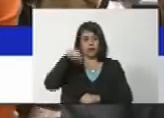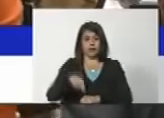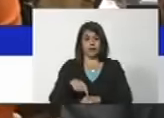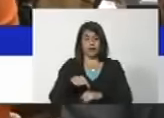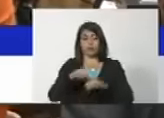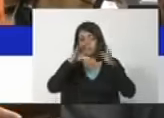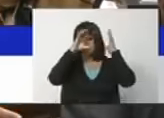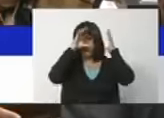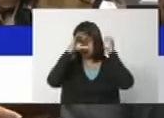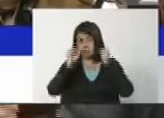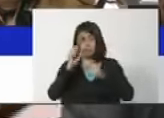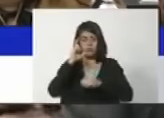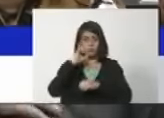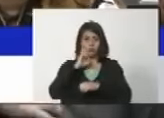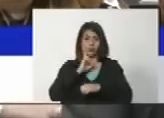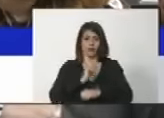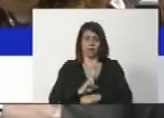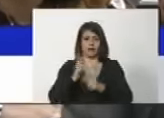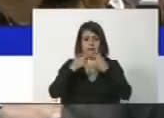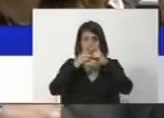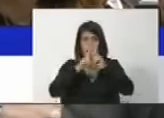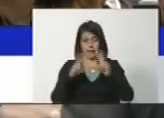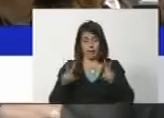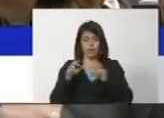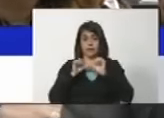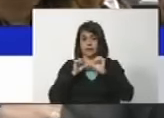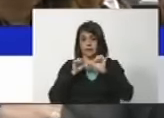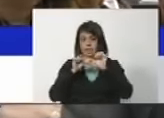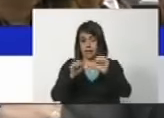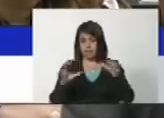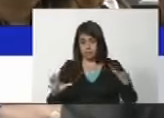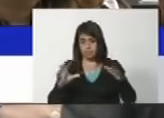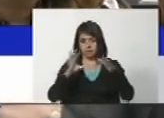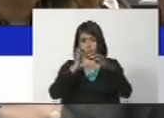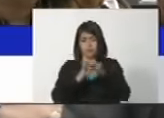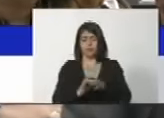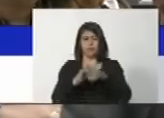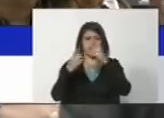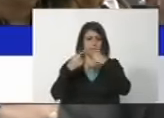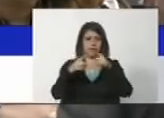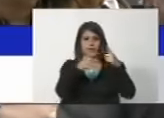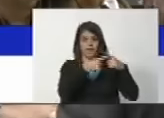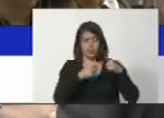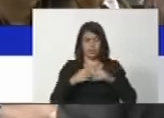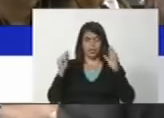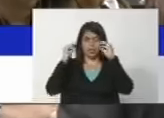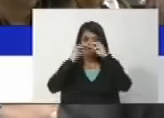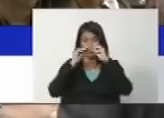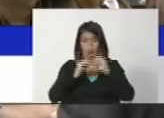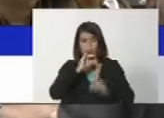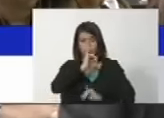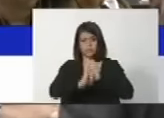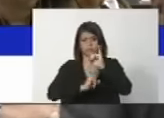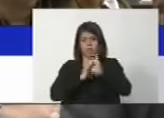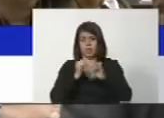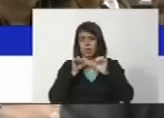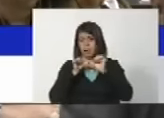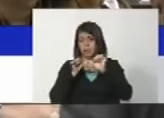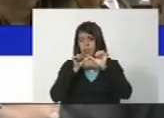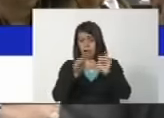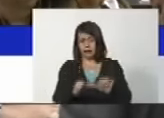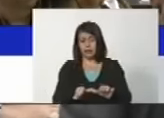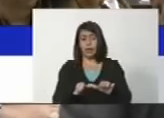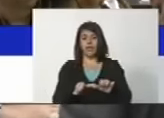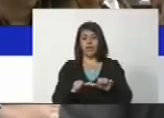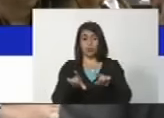la diplomacia bolivariana de paz, para seguir afianzando los múltiples acuerdos internacionales que se mantienen con